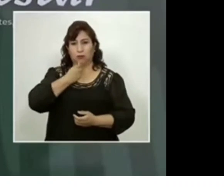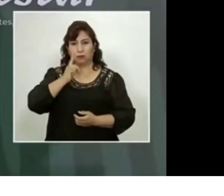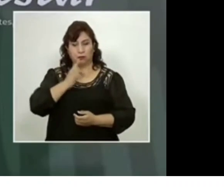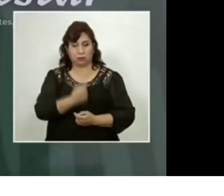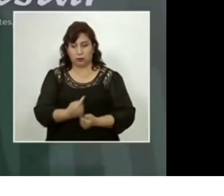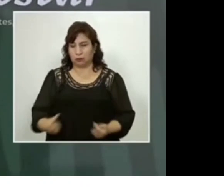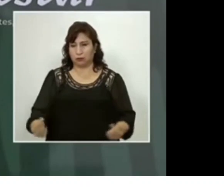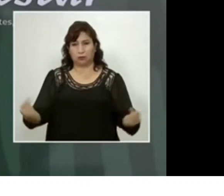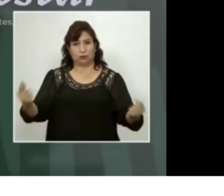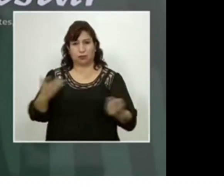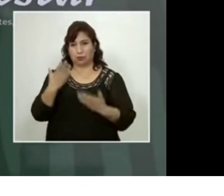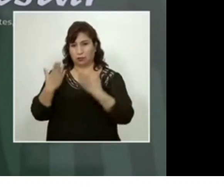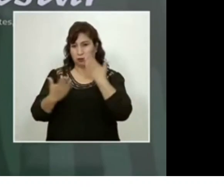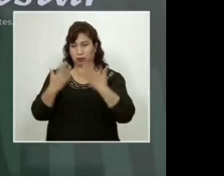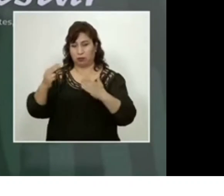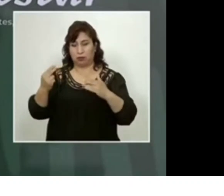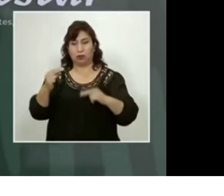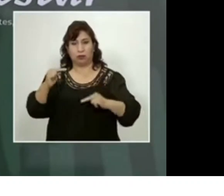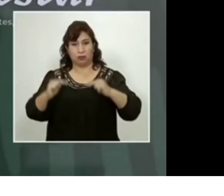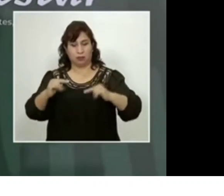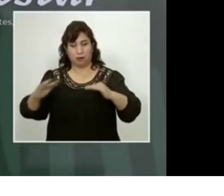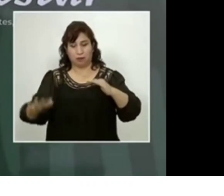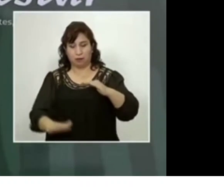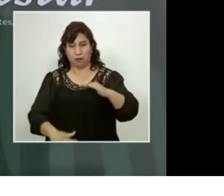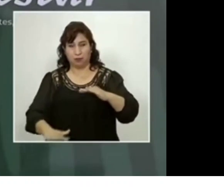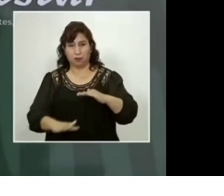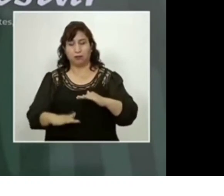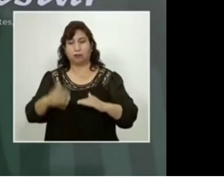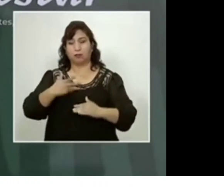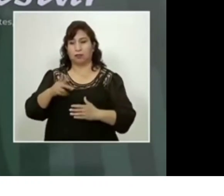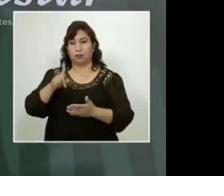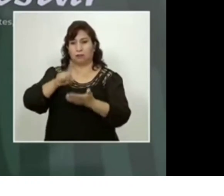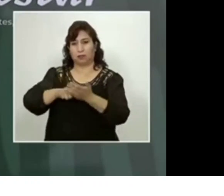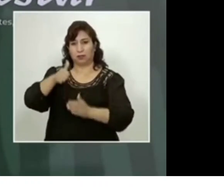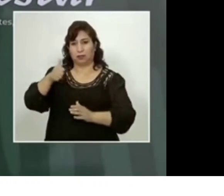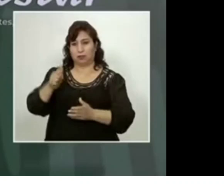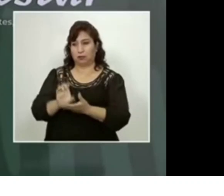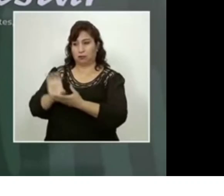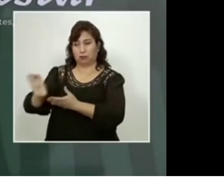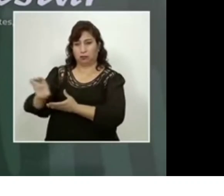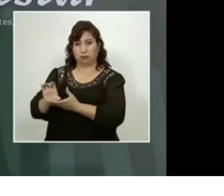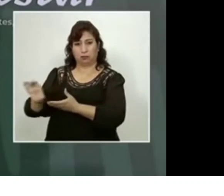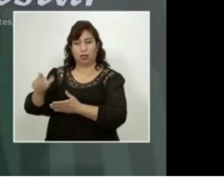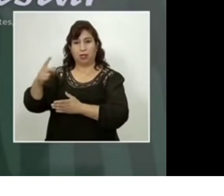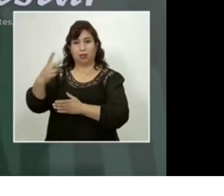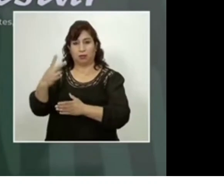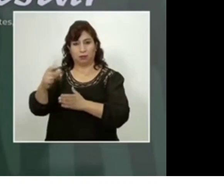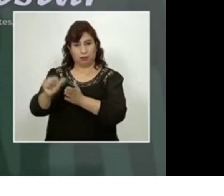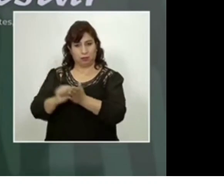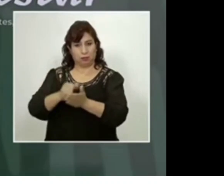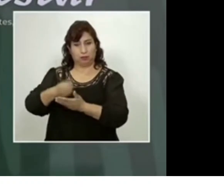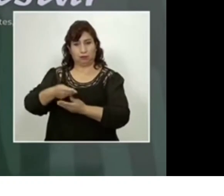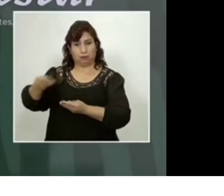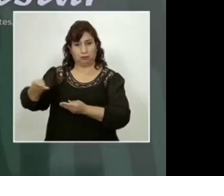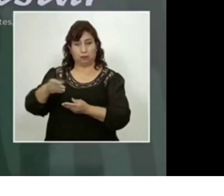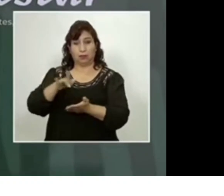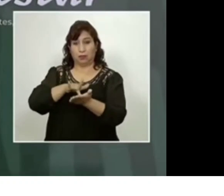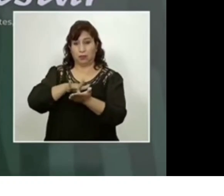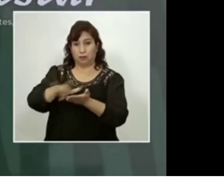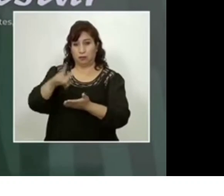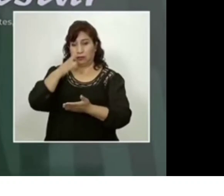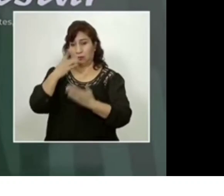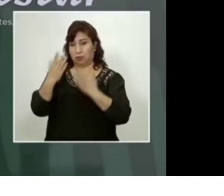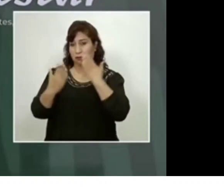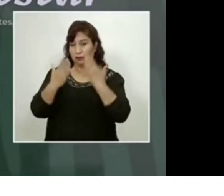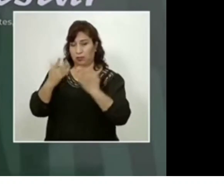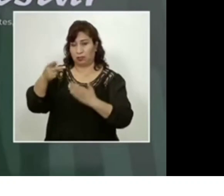con hijas e hijos cursando el nivel básico reciben una beca de 1.600 pesos bimestrales. Estos apoyos para estudiantes de todos